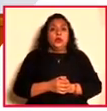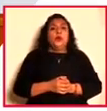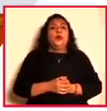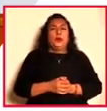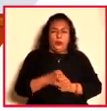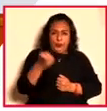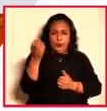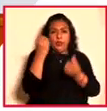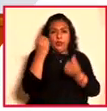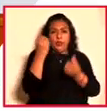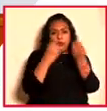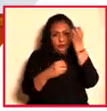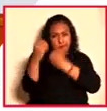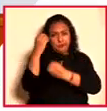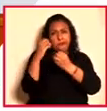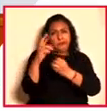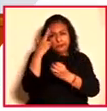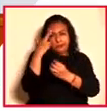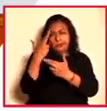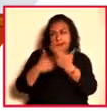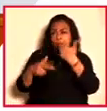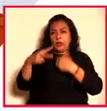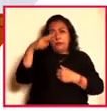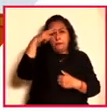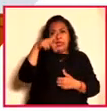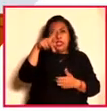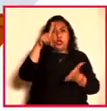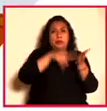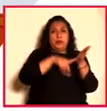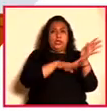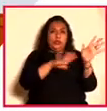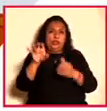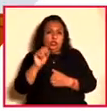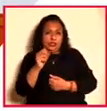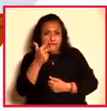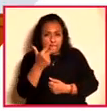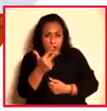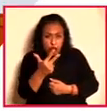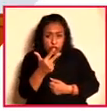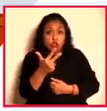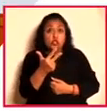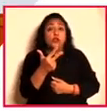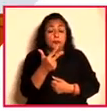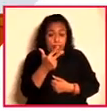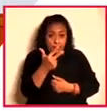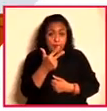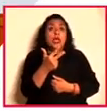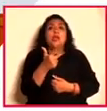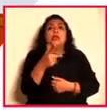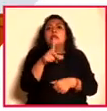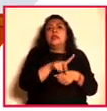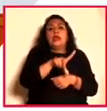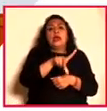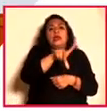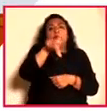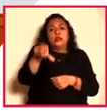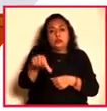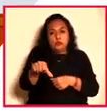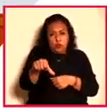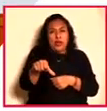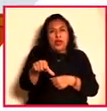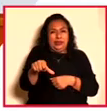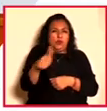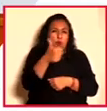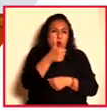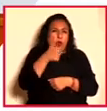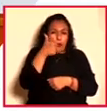nos va a remontar a México 1968, específicamente un día después del movimiento estudiantil, al